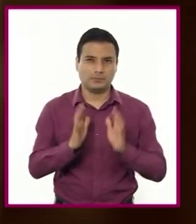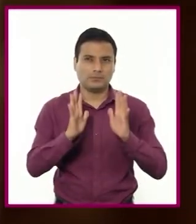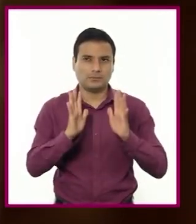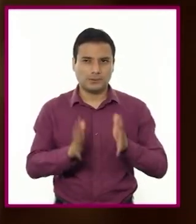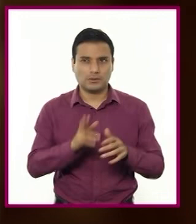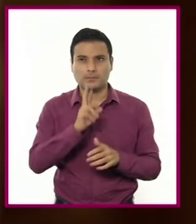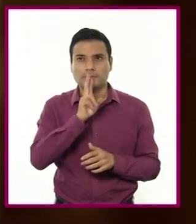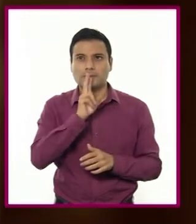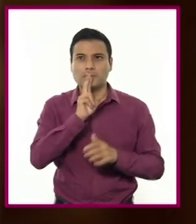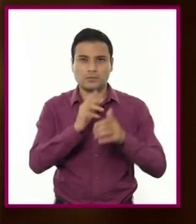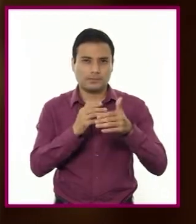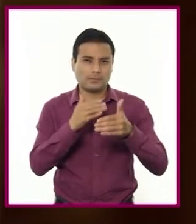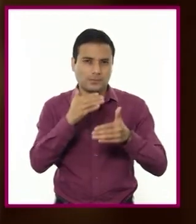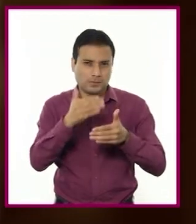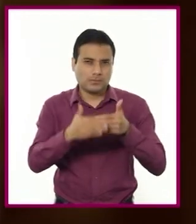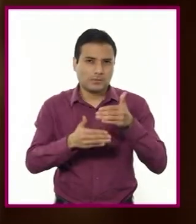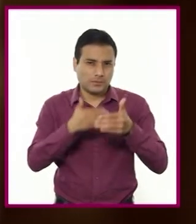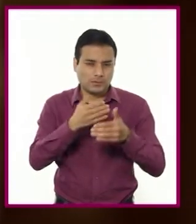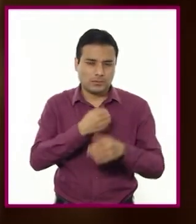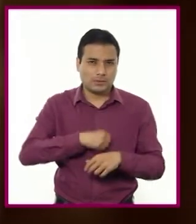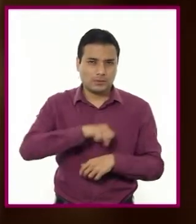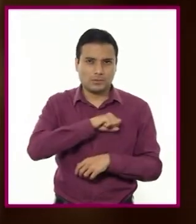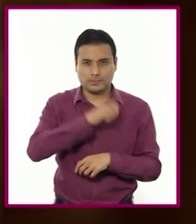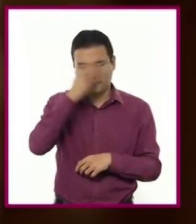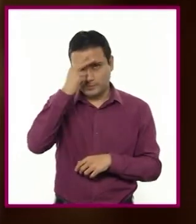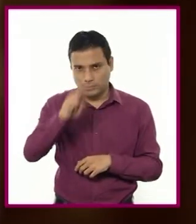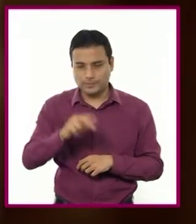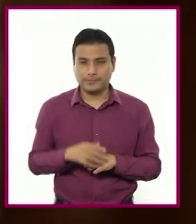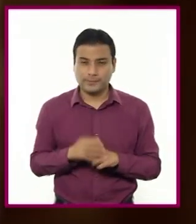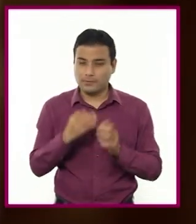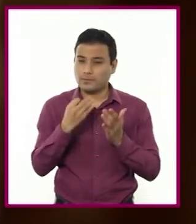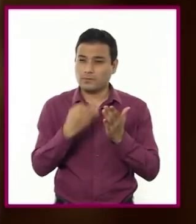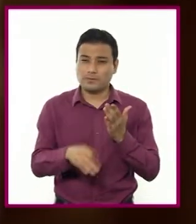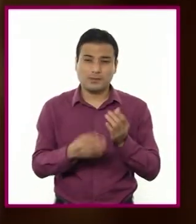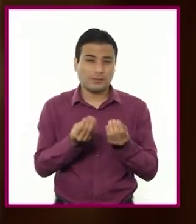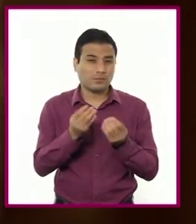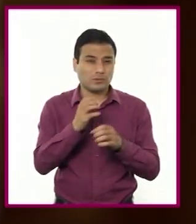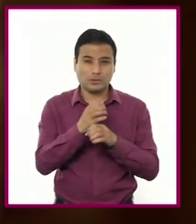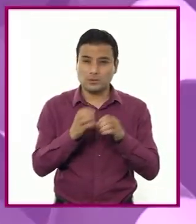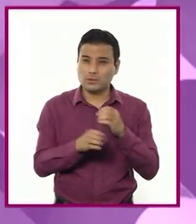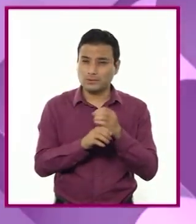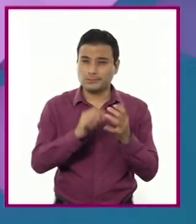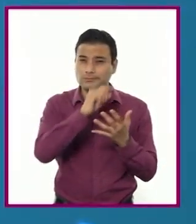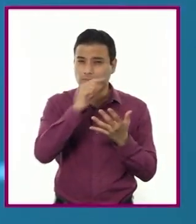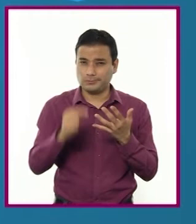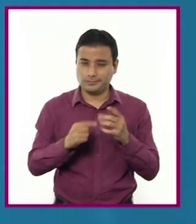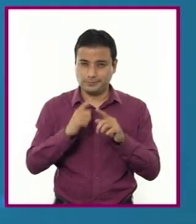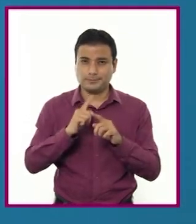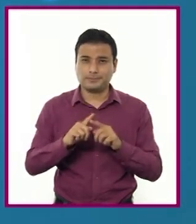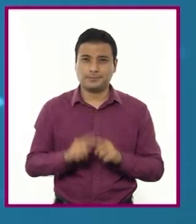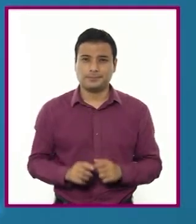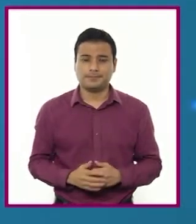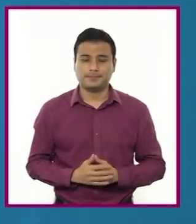en la cobertura de salud en México, pero aún hay mucho trabajo por hacer.